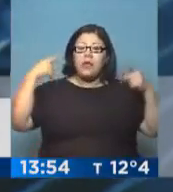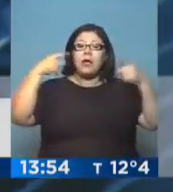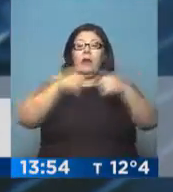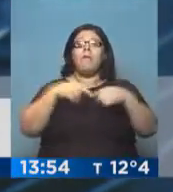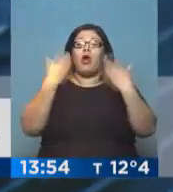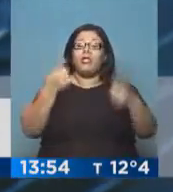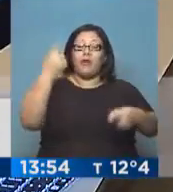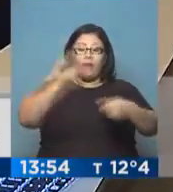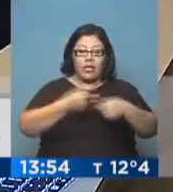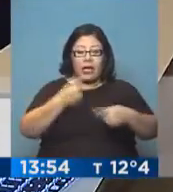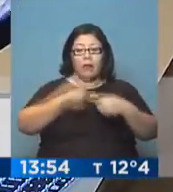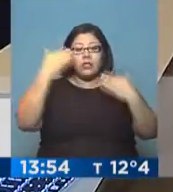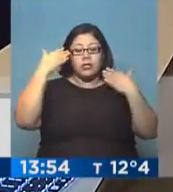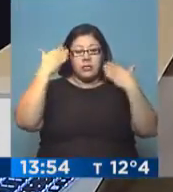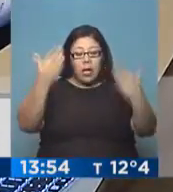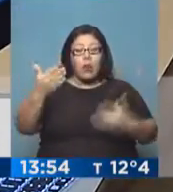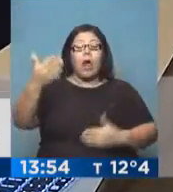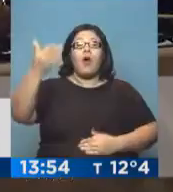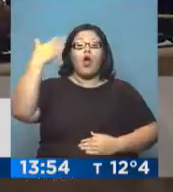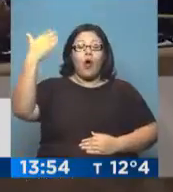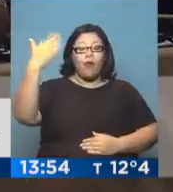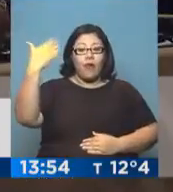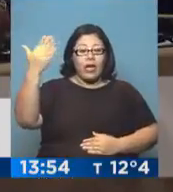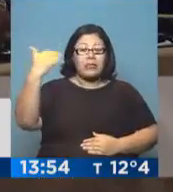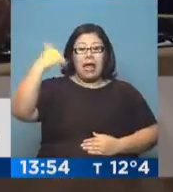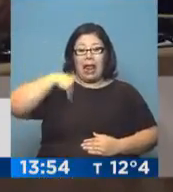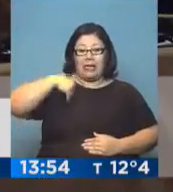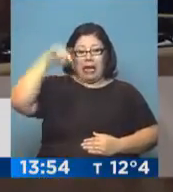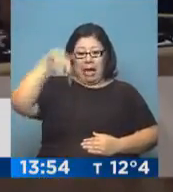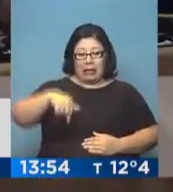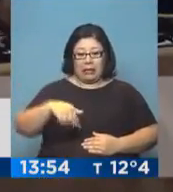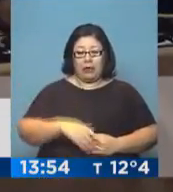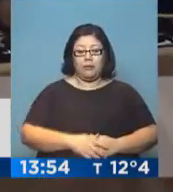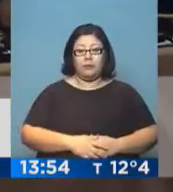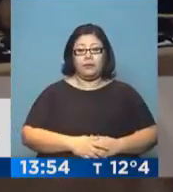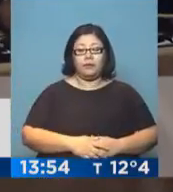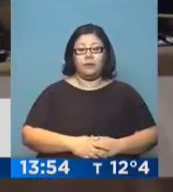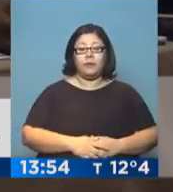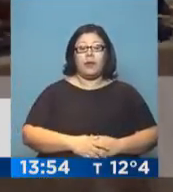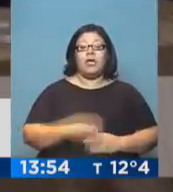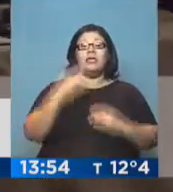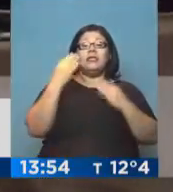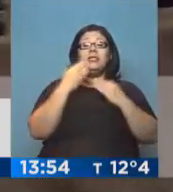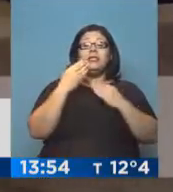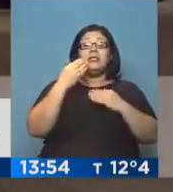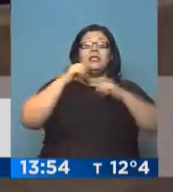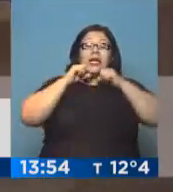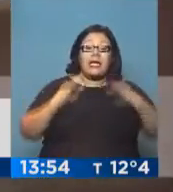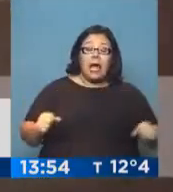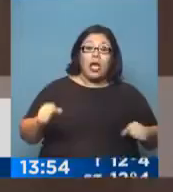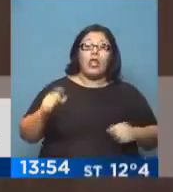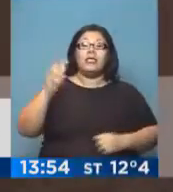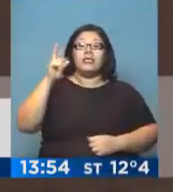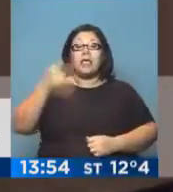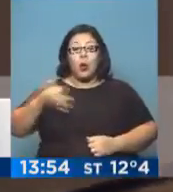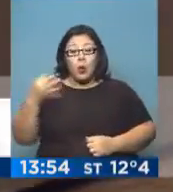y saludamos que se celebre la conferencia en la Argentina. A todo esto, el secretario de Seguridad, Sergio Berni, en rueda